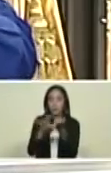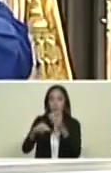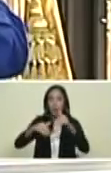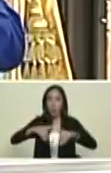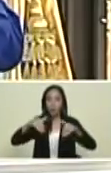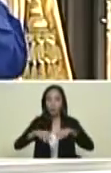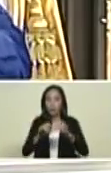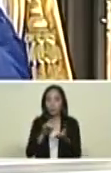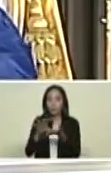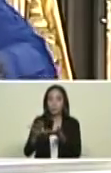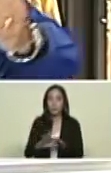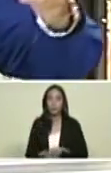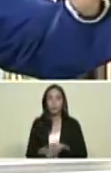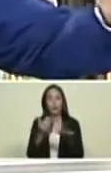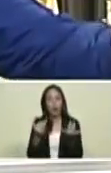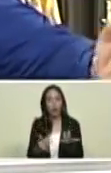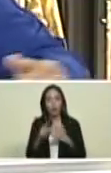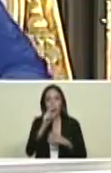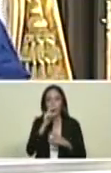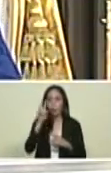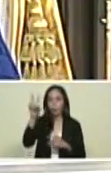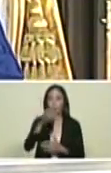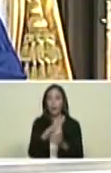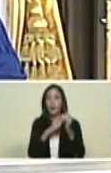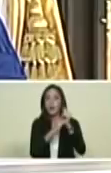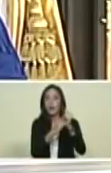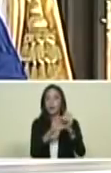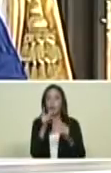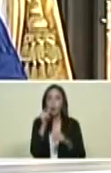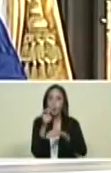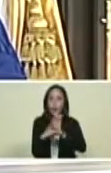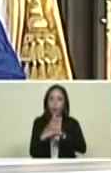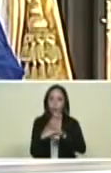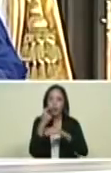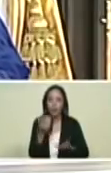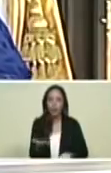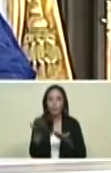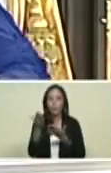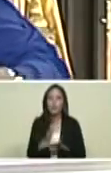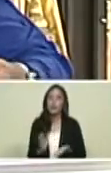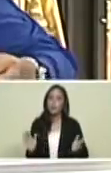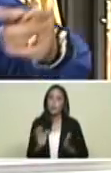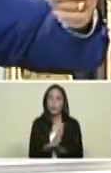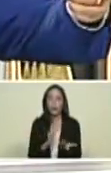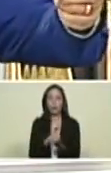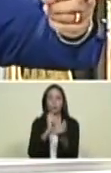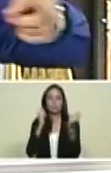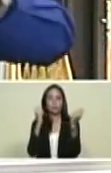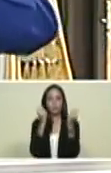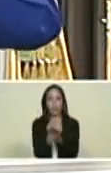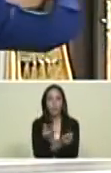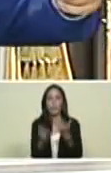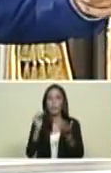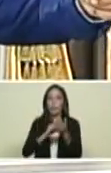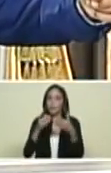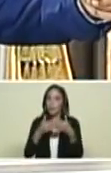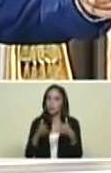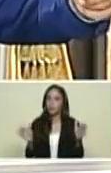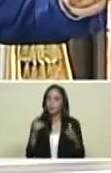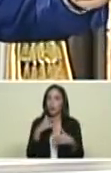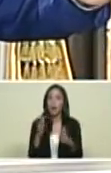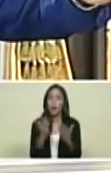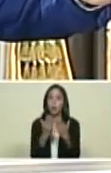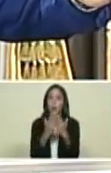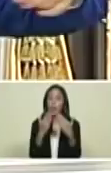ya la llegada del nuevo gobernador, nuestro joven líder, compañero Héctor Rodríguez, significó la reactivación de escuelas como esta,